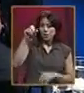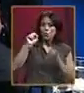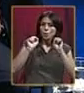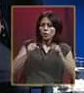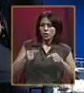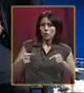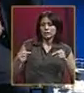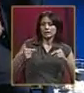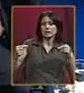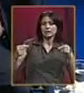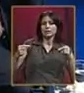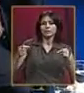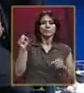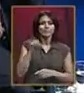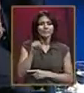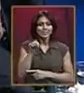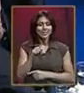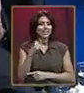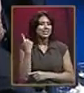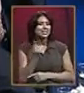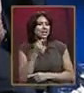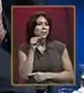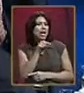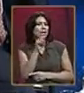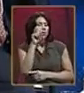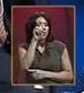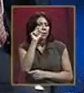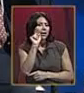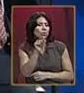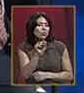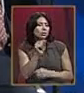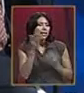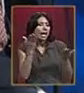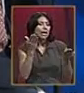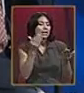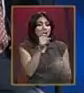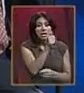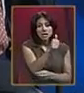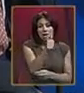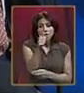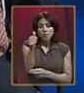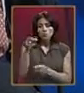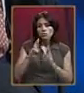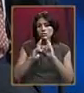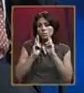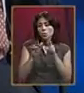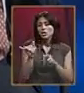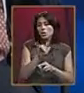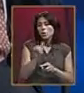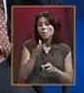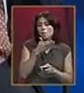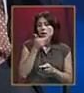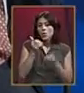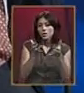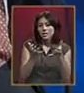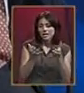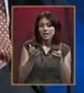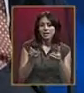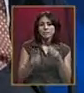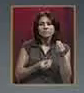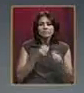exactamente. Ahí siempre hay una pregunta hipotética que cada cual responde como mejor considero, mejor le convenga, que es precisamente esa, bueno, ¿cómo